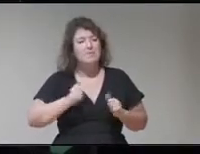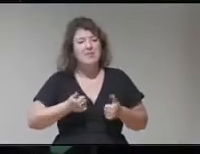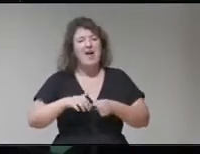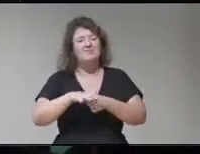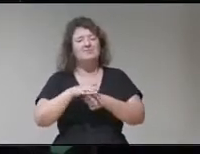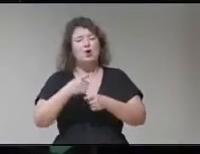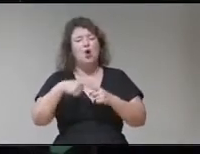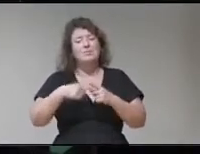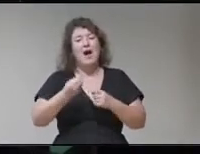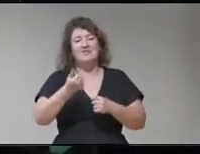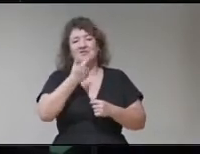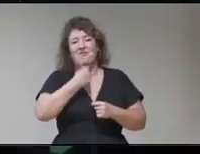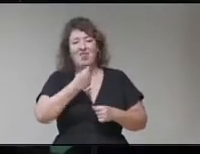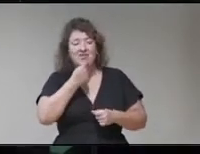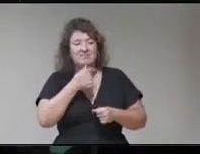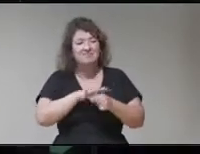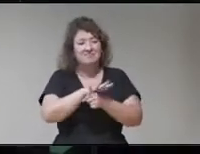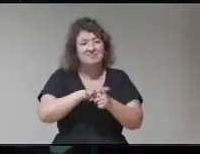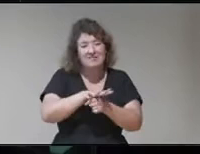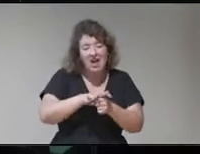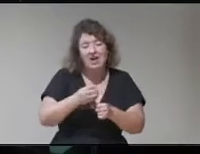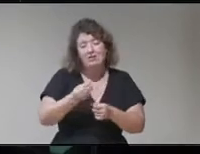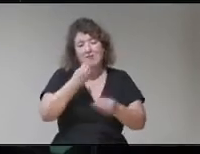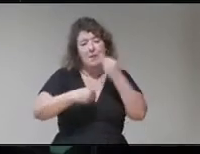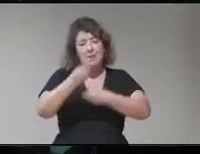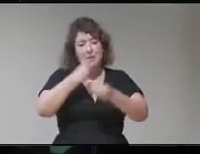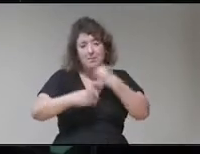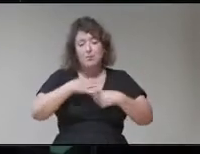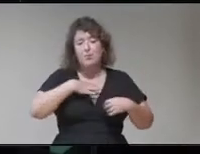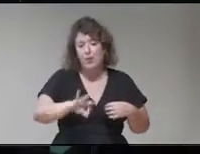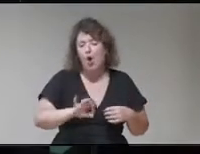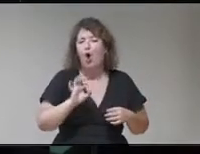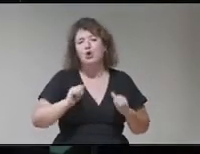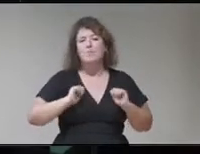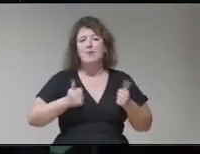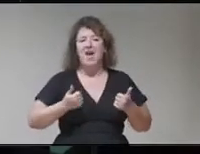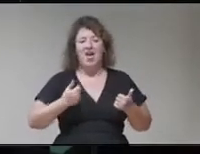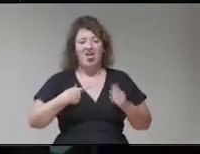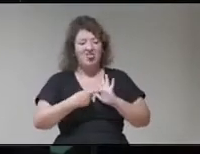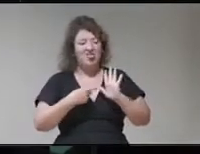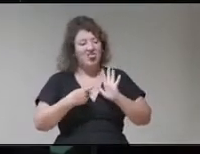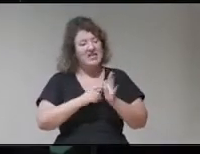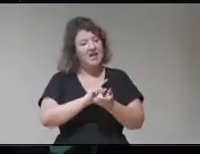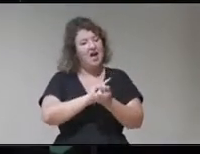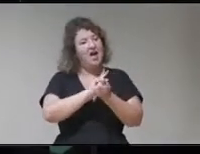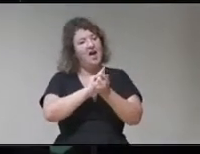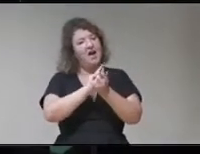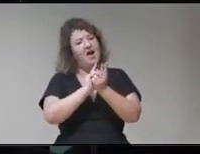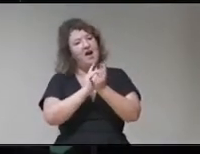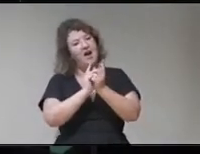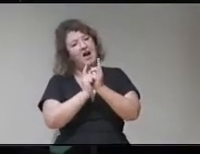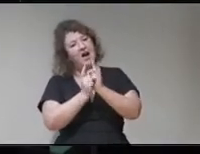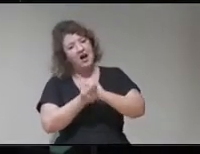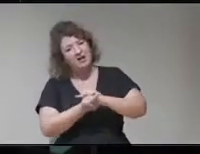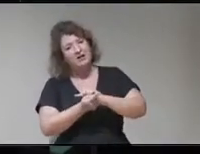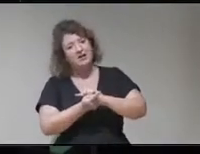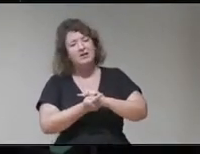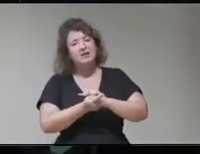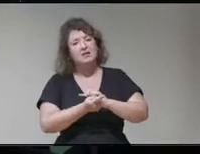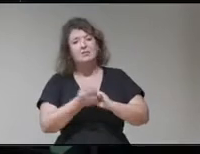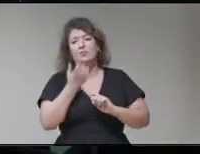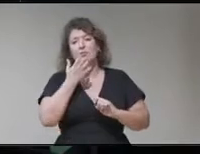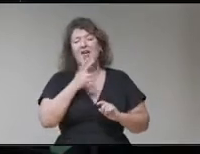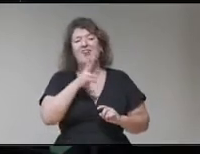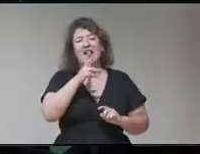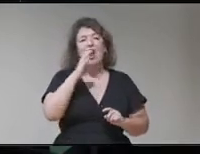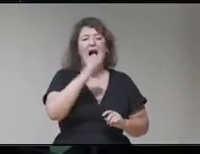digeribles, o también cuando yo empiezo a cambiar mi dieta de manera que la concentración de hidratos